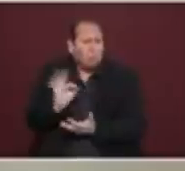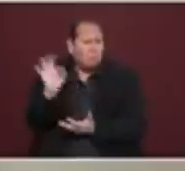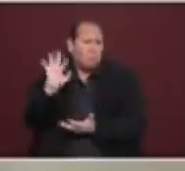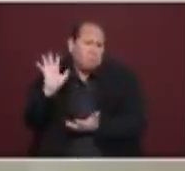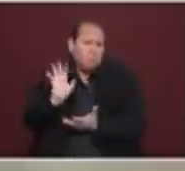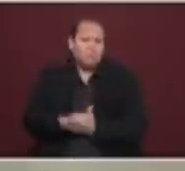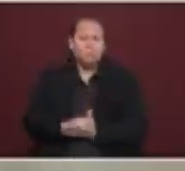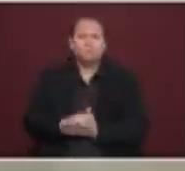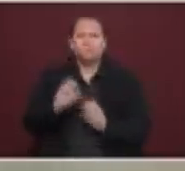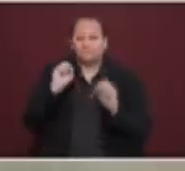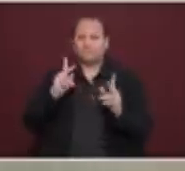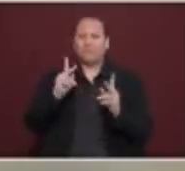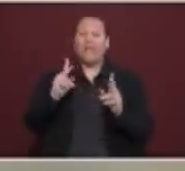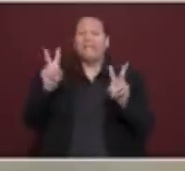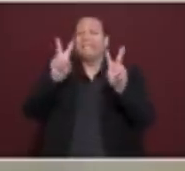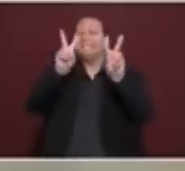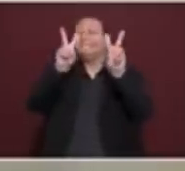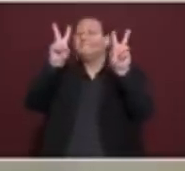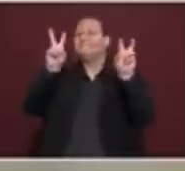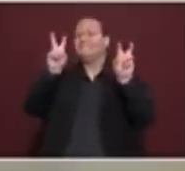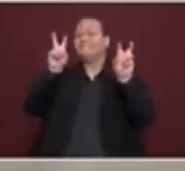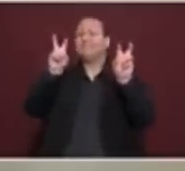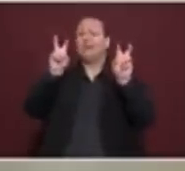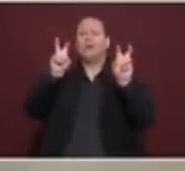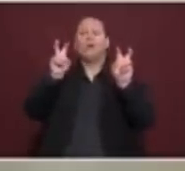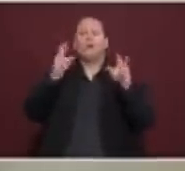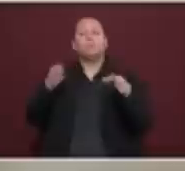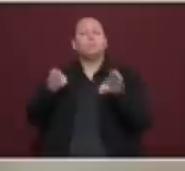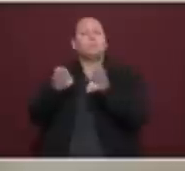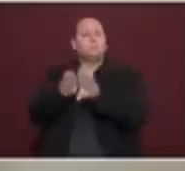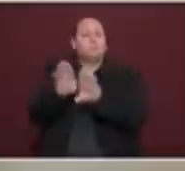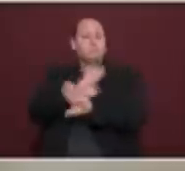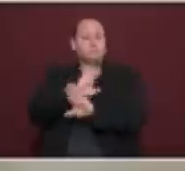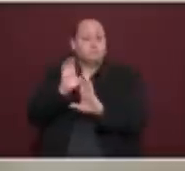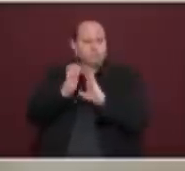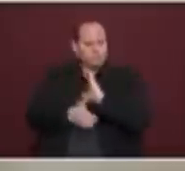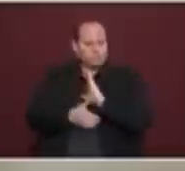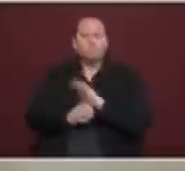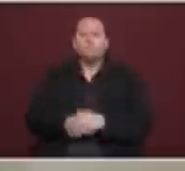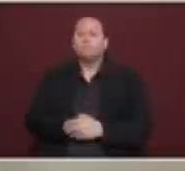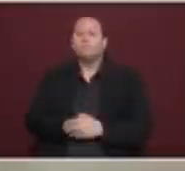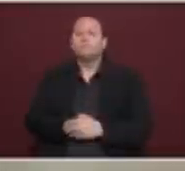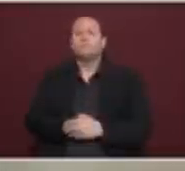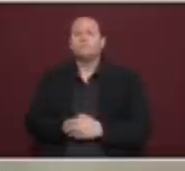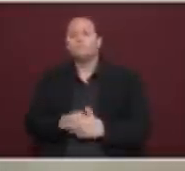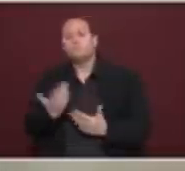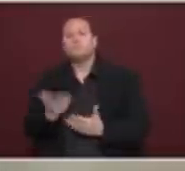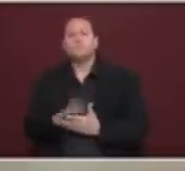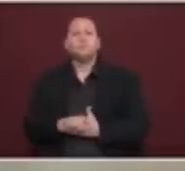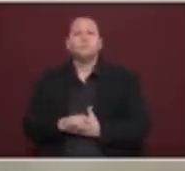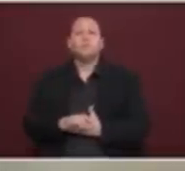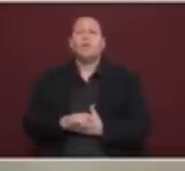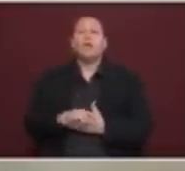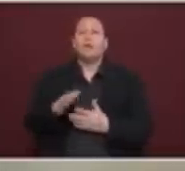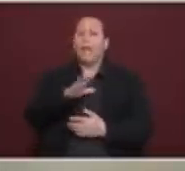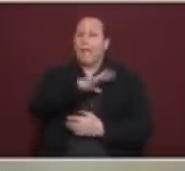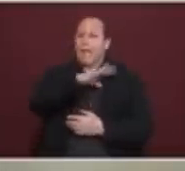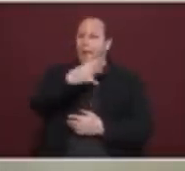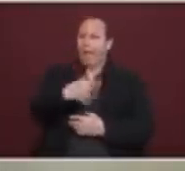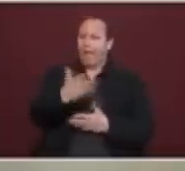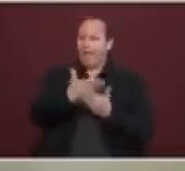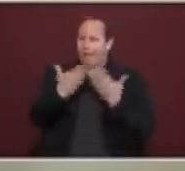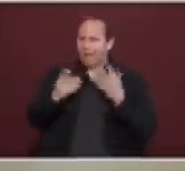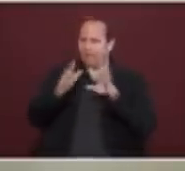entonces cerramos lo de seguridad vamos lo general